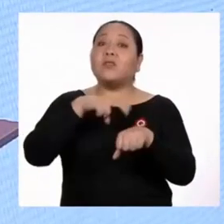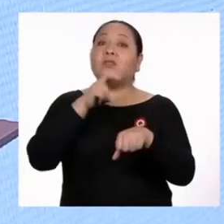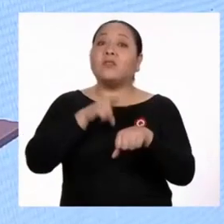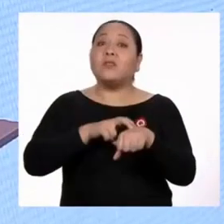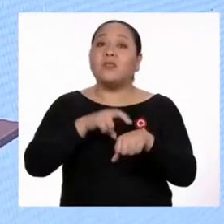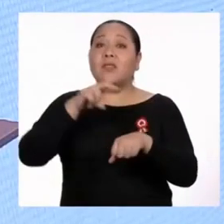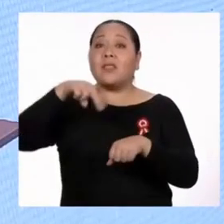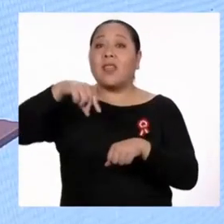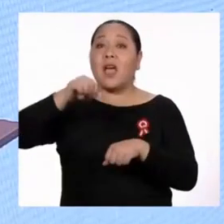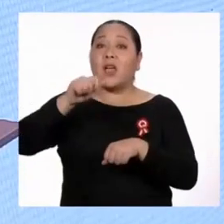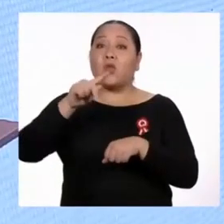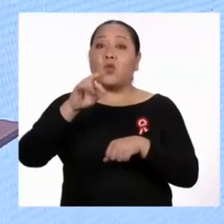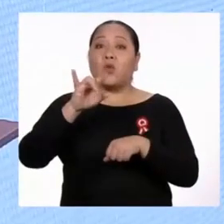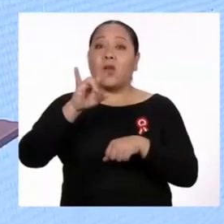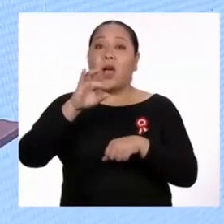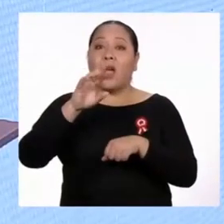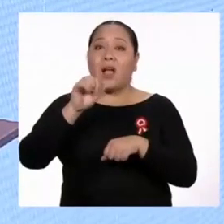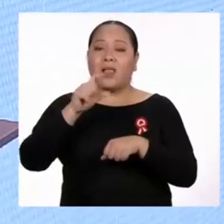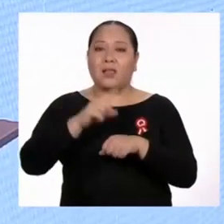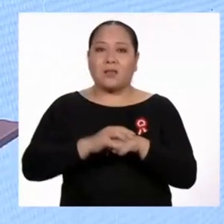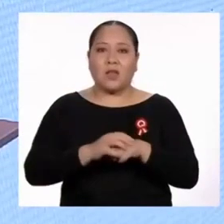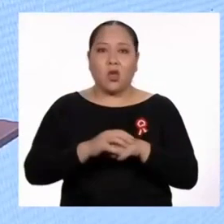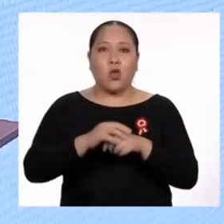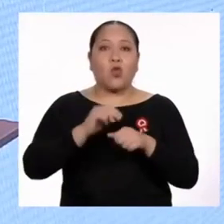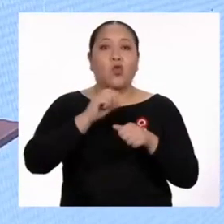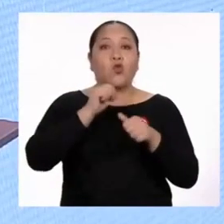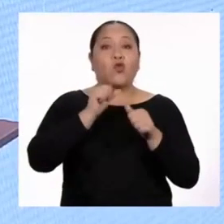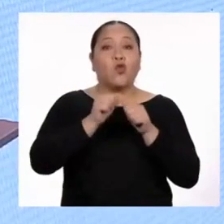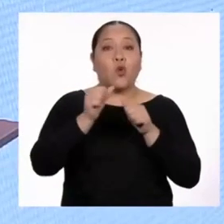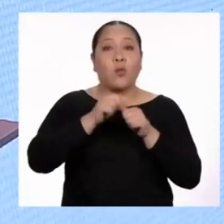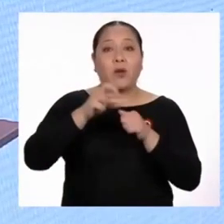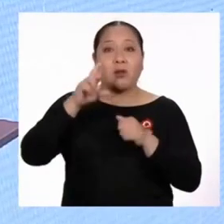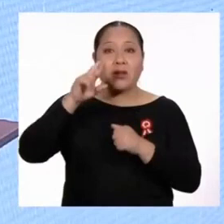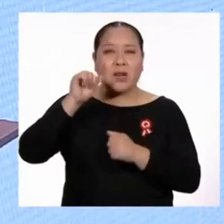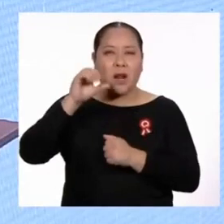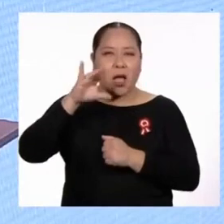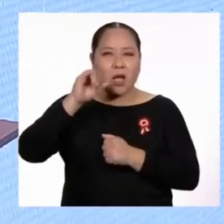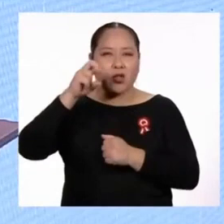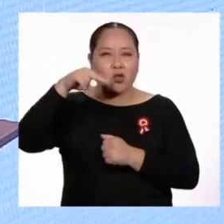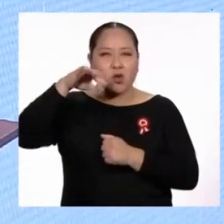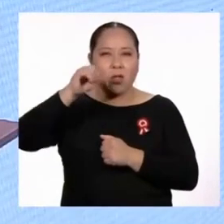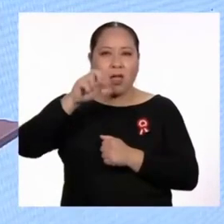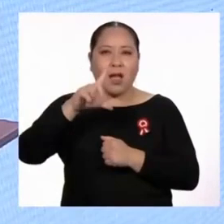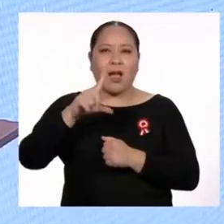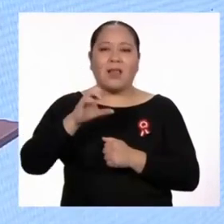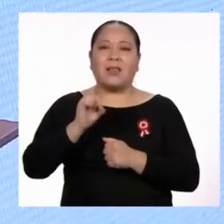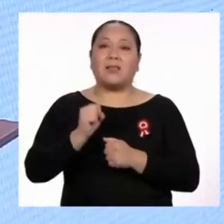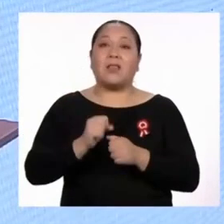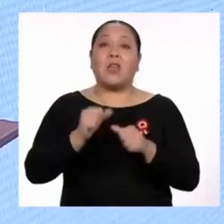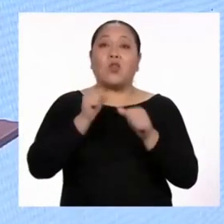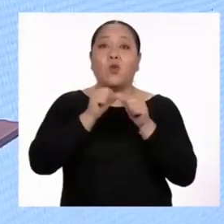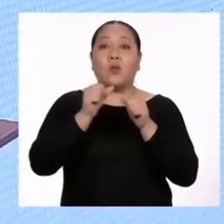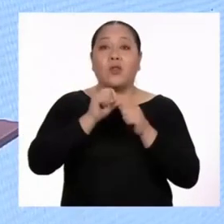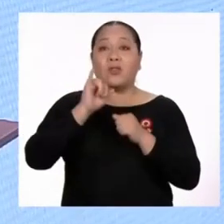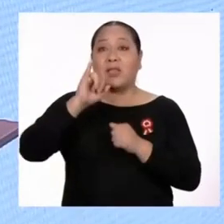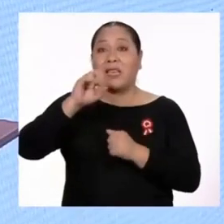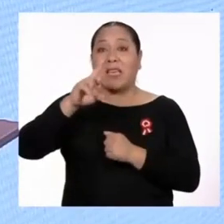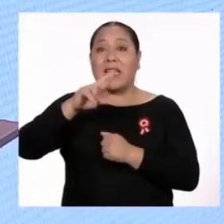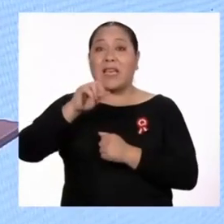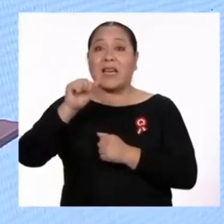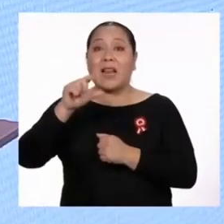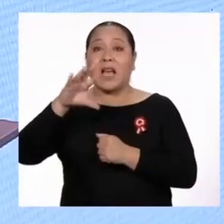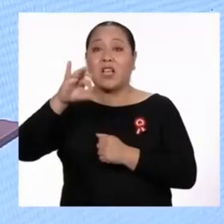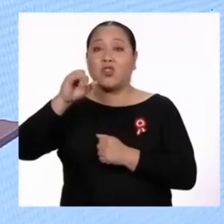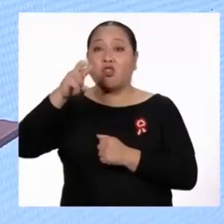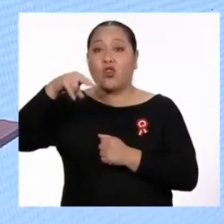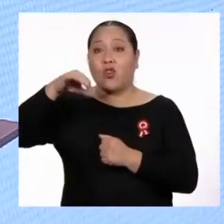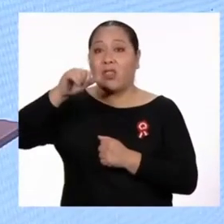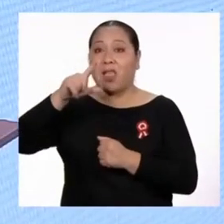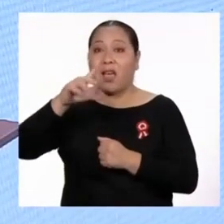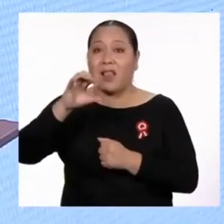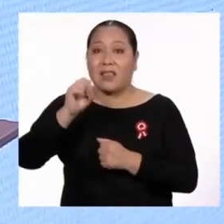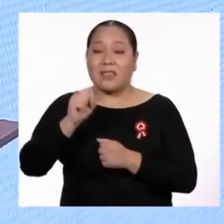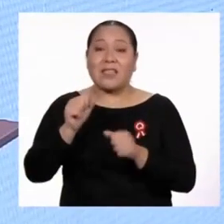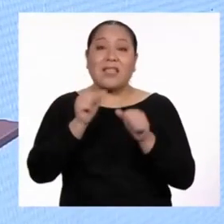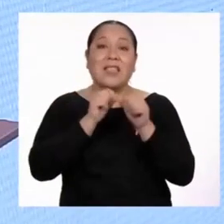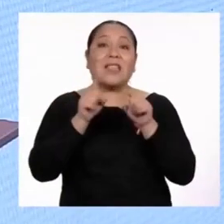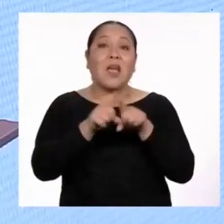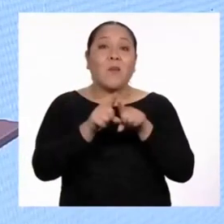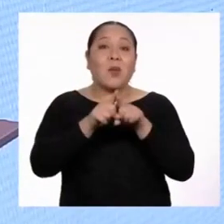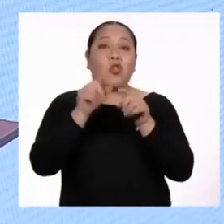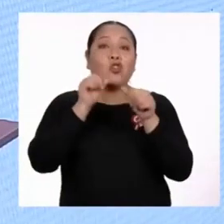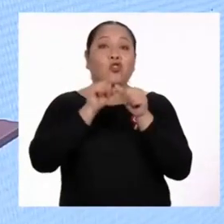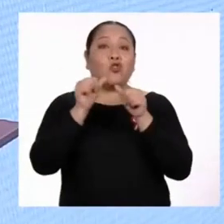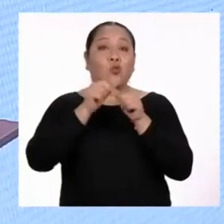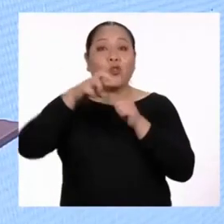naturales, los números racionales, los irracionales y también los números primos.